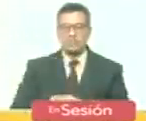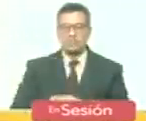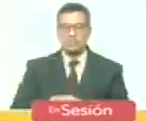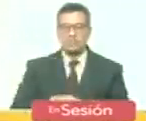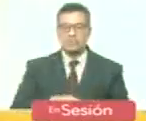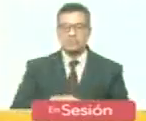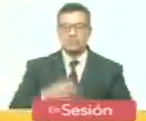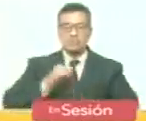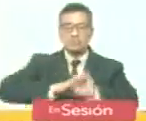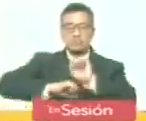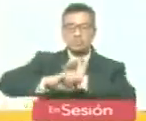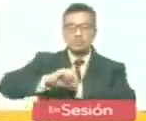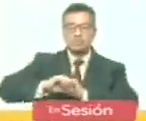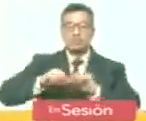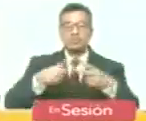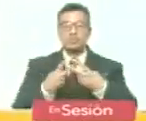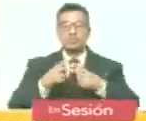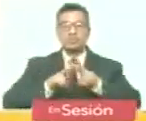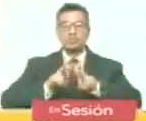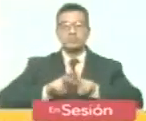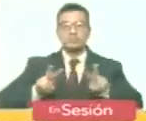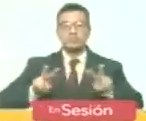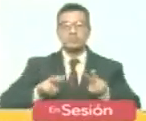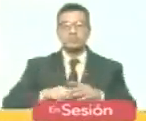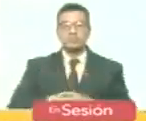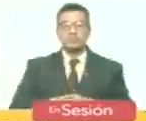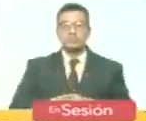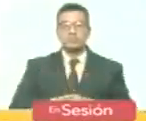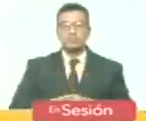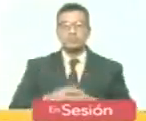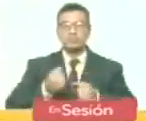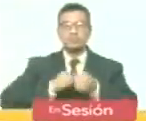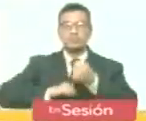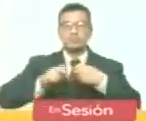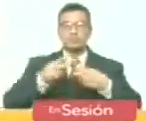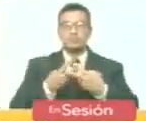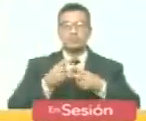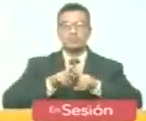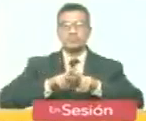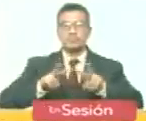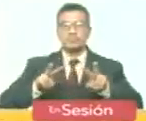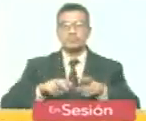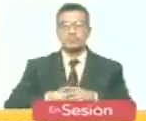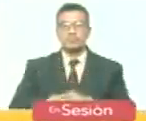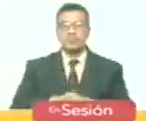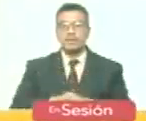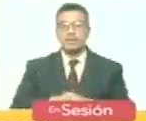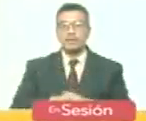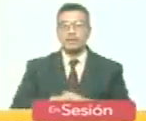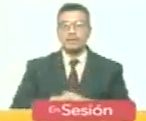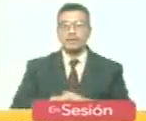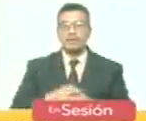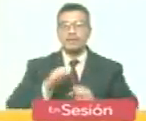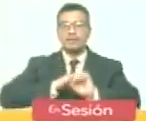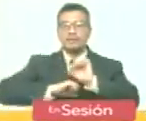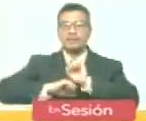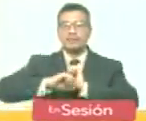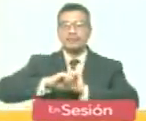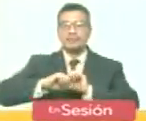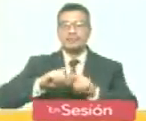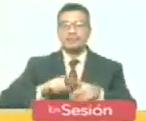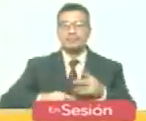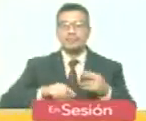La defensa de la paz, la defensa del derecho y la defensa de la Constitución